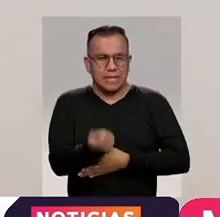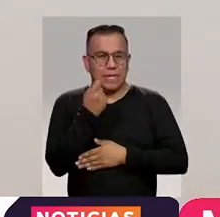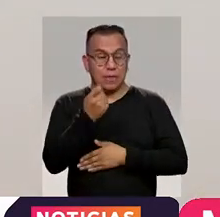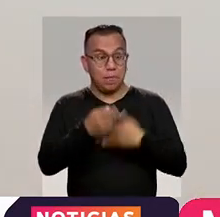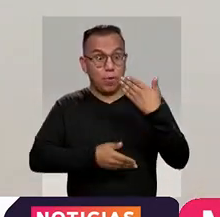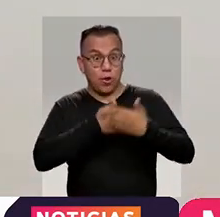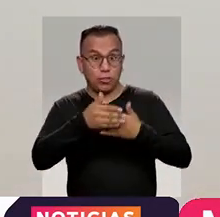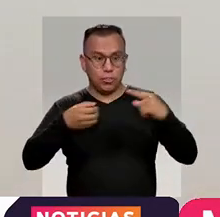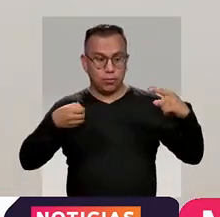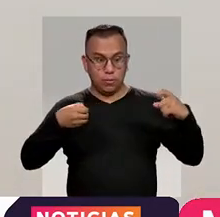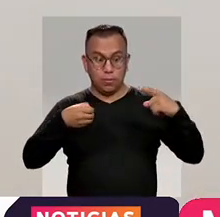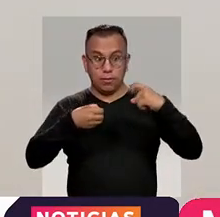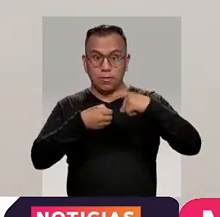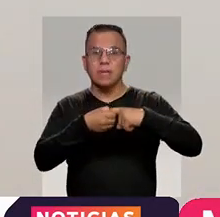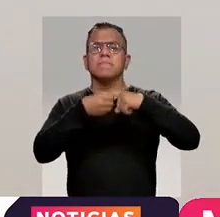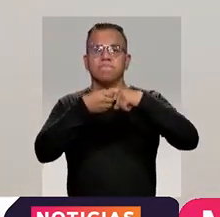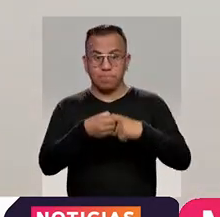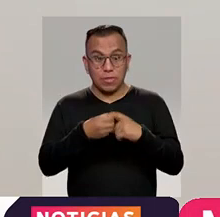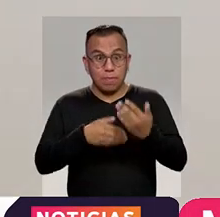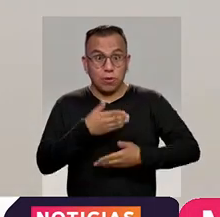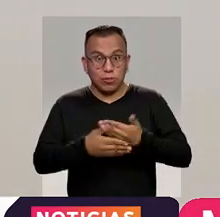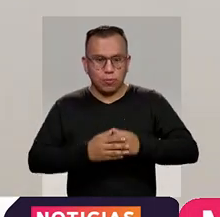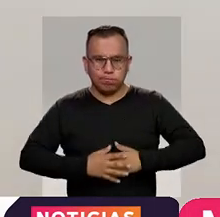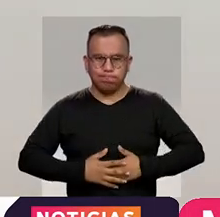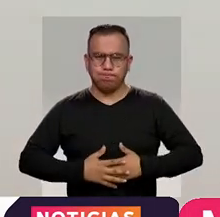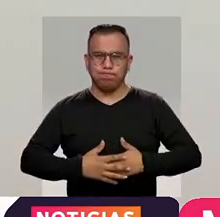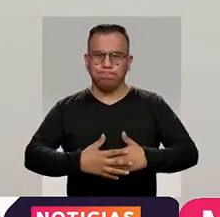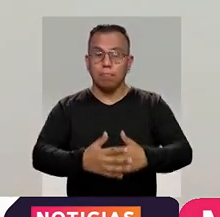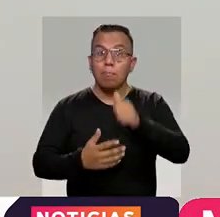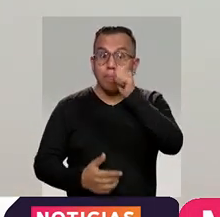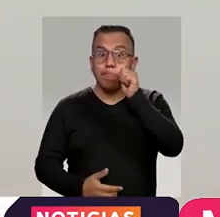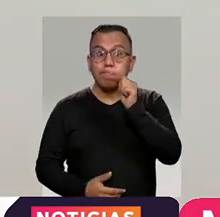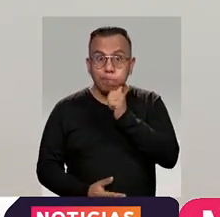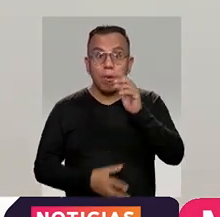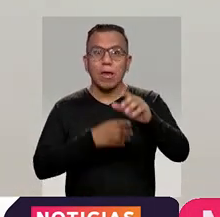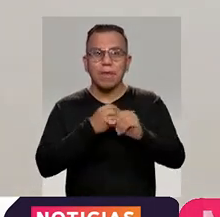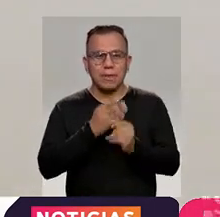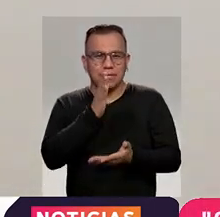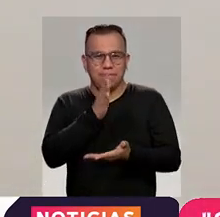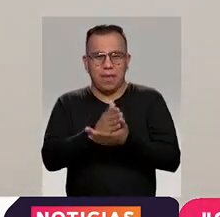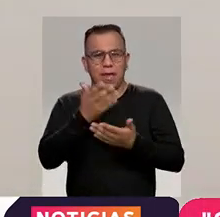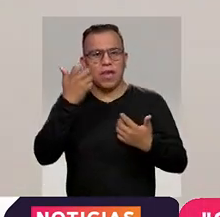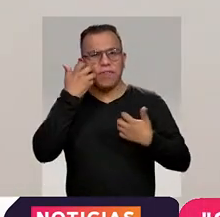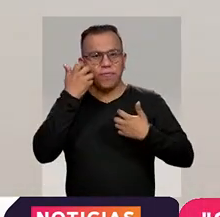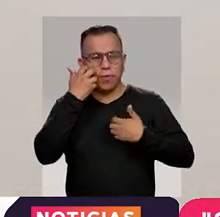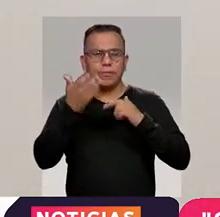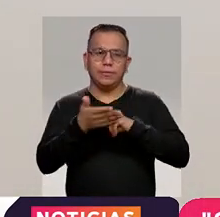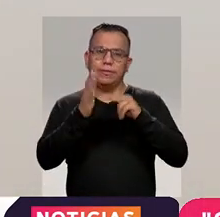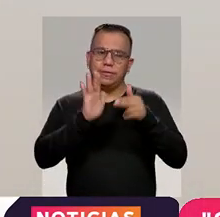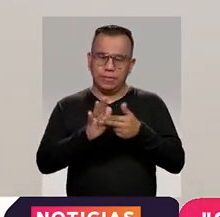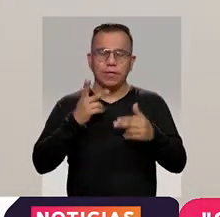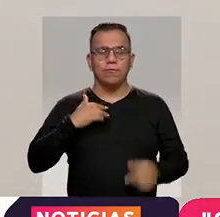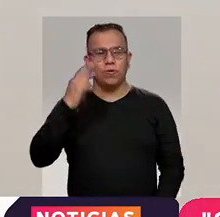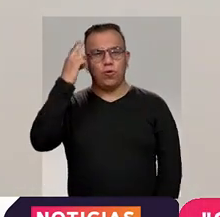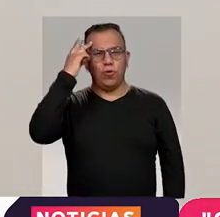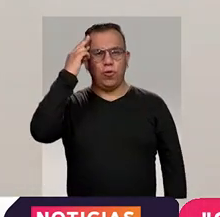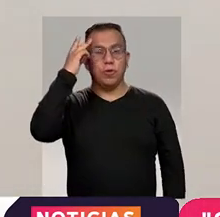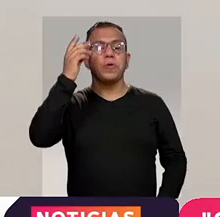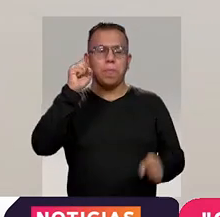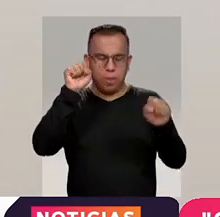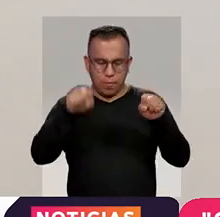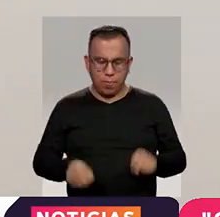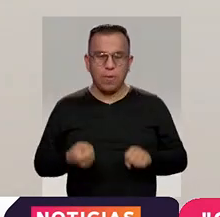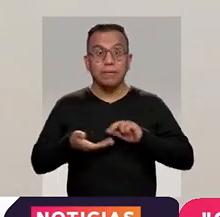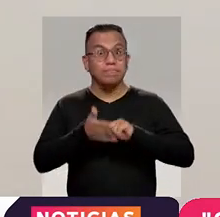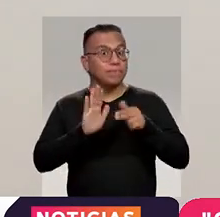de la fecundación y en su etapa de gestación, como también en las etapas de enfermedad, nos llevará a ser coherentes para pedir